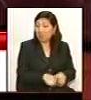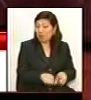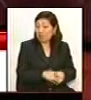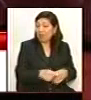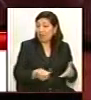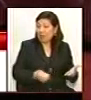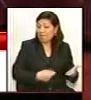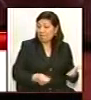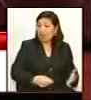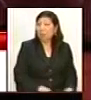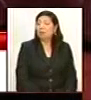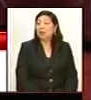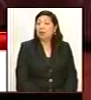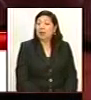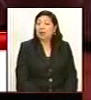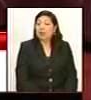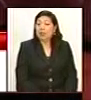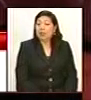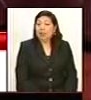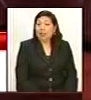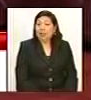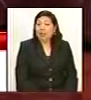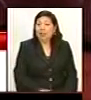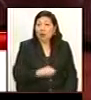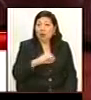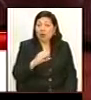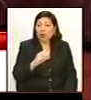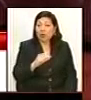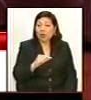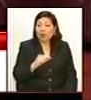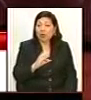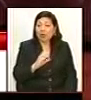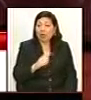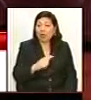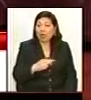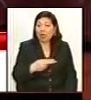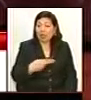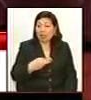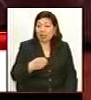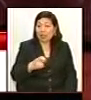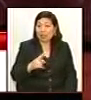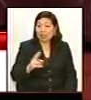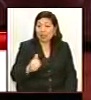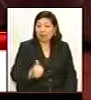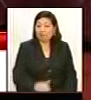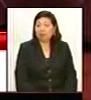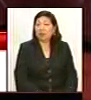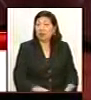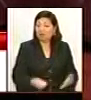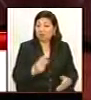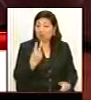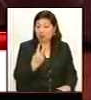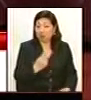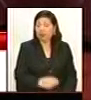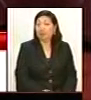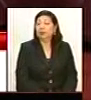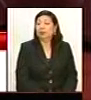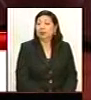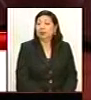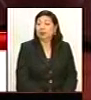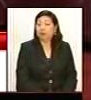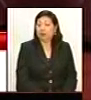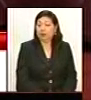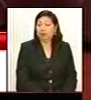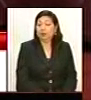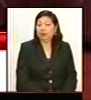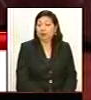firma el señor José Carlos Castelú Herrera, ¿no? Lo firman los dos. Dame la